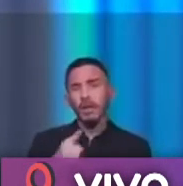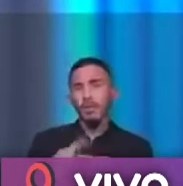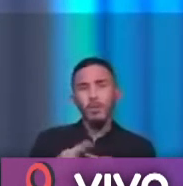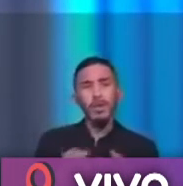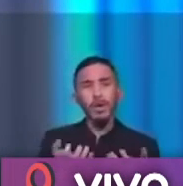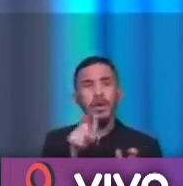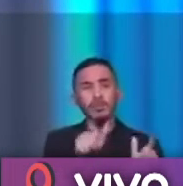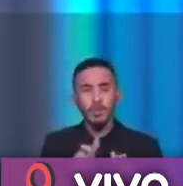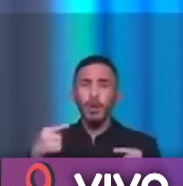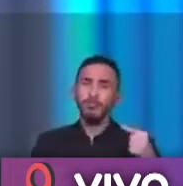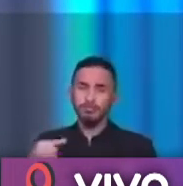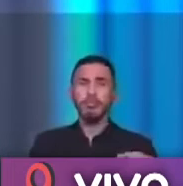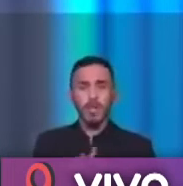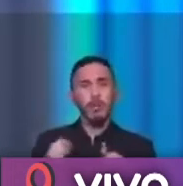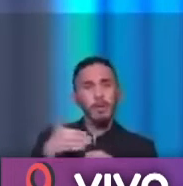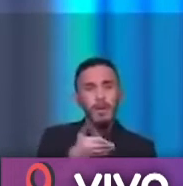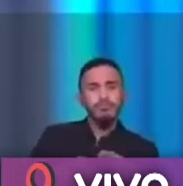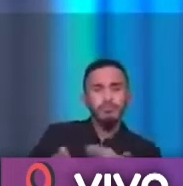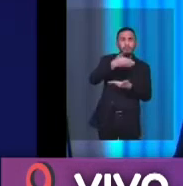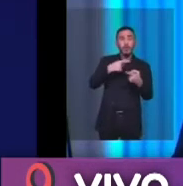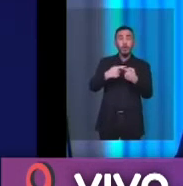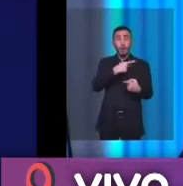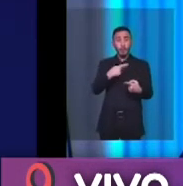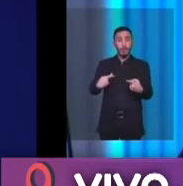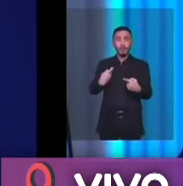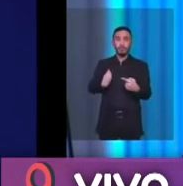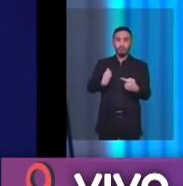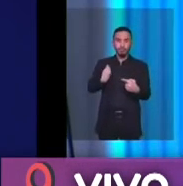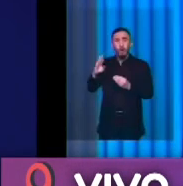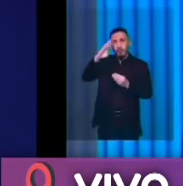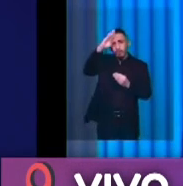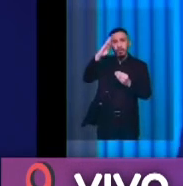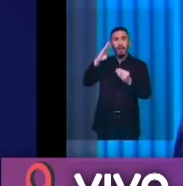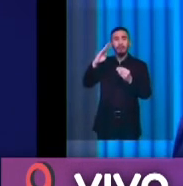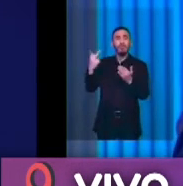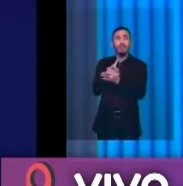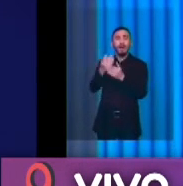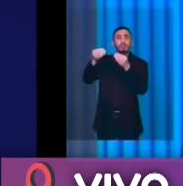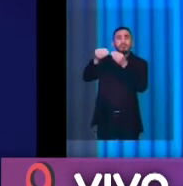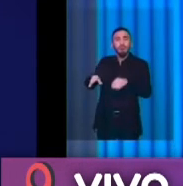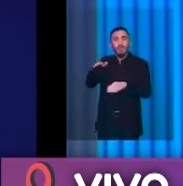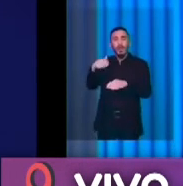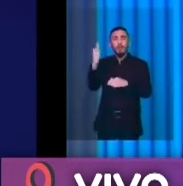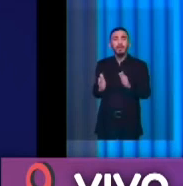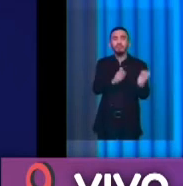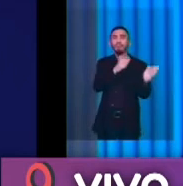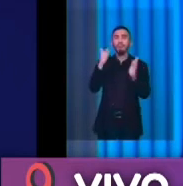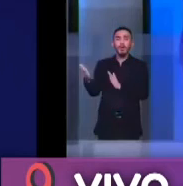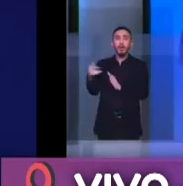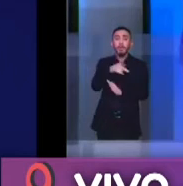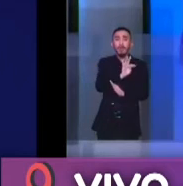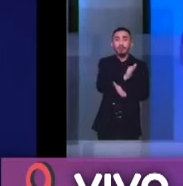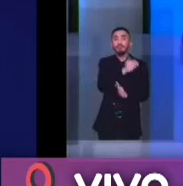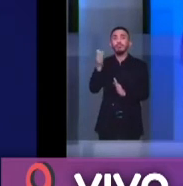vuelve como reivindicado, si se quiere, y eso es lo que ataca a Bolsonaro. Y allí radica un poco, ¿no?, este casi odio que se